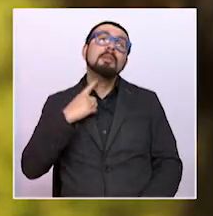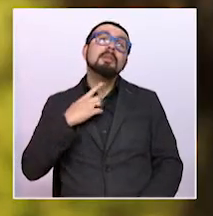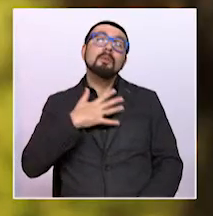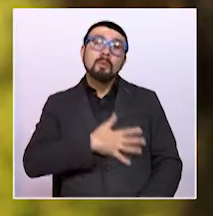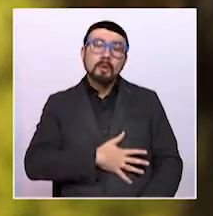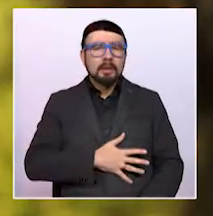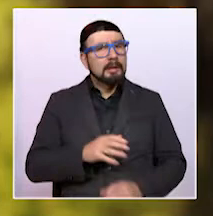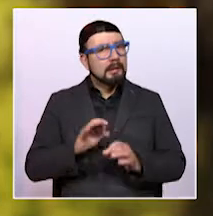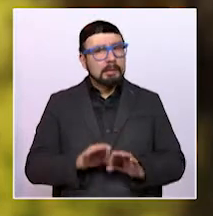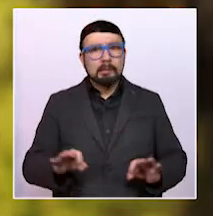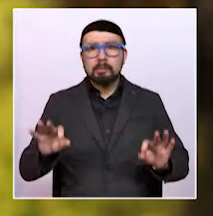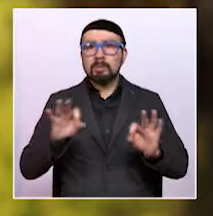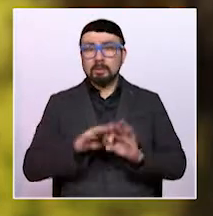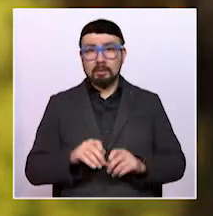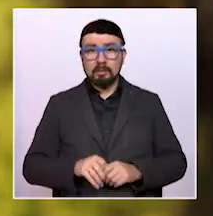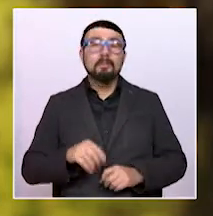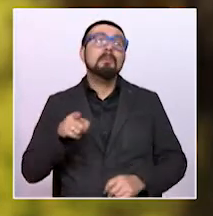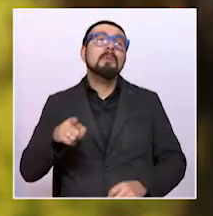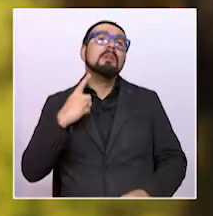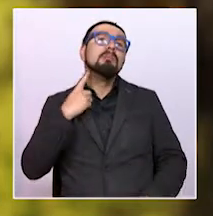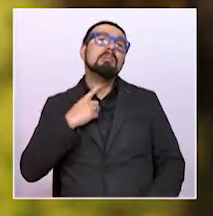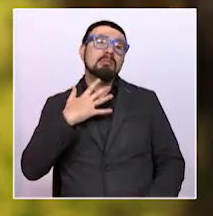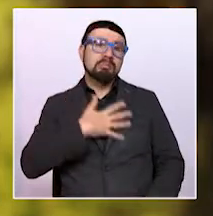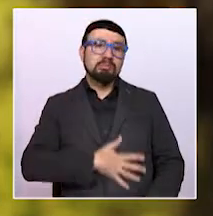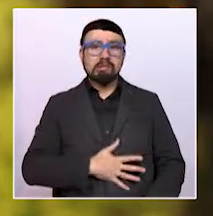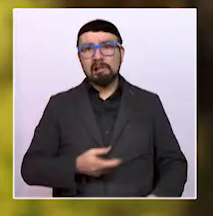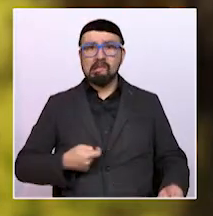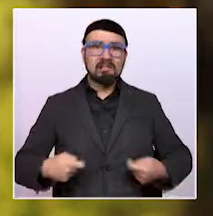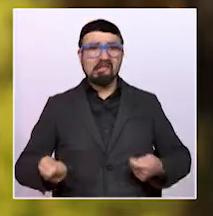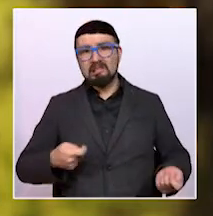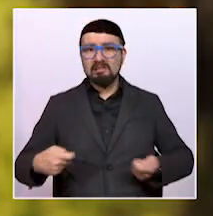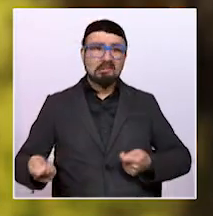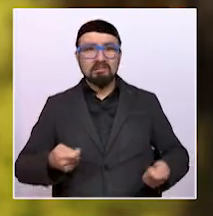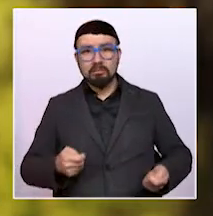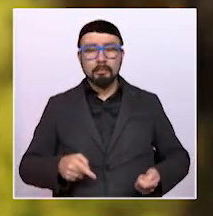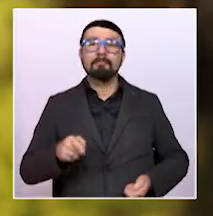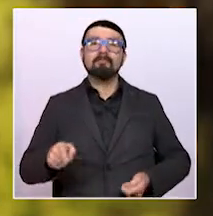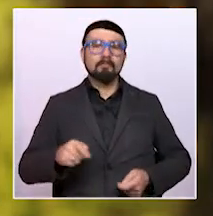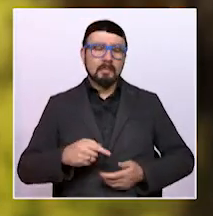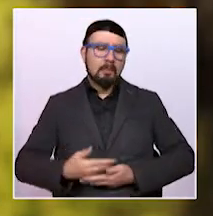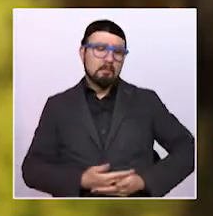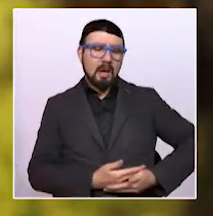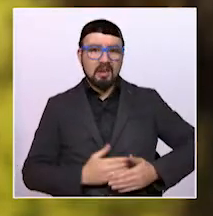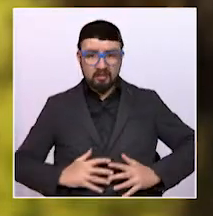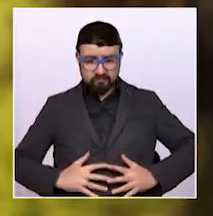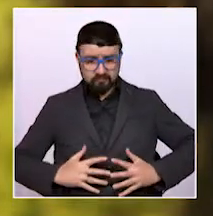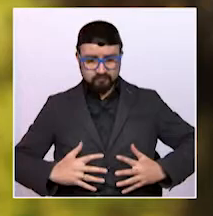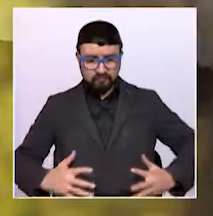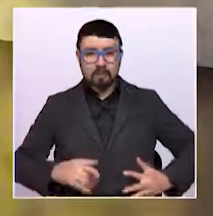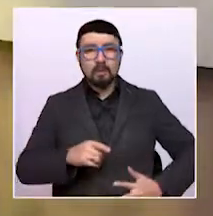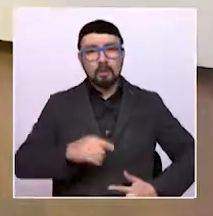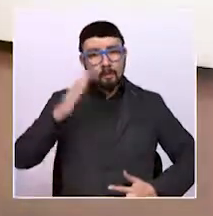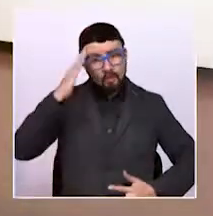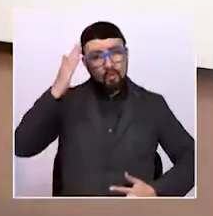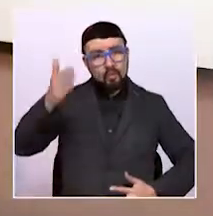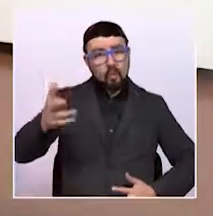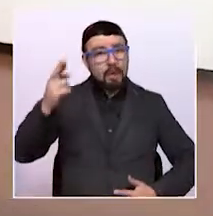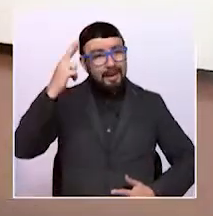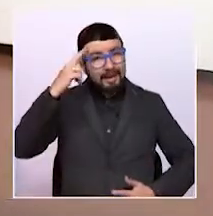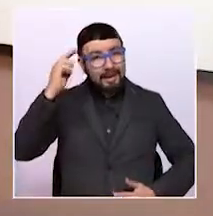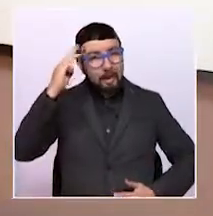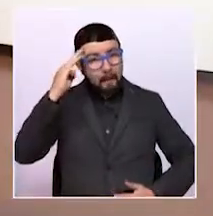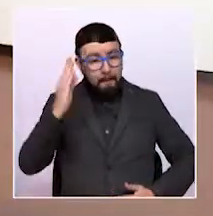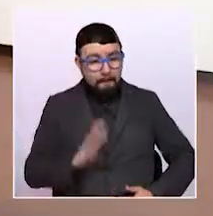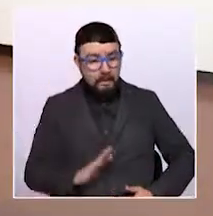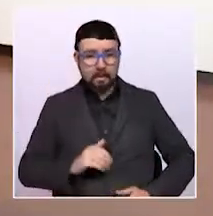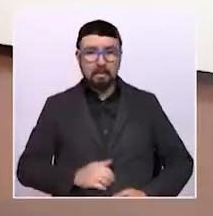importante porque el hipotiroidismo mal controlado puede llevar a que los bebés tengan retardos mentales retardo mental que puede ir